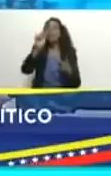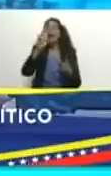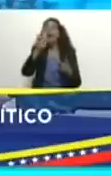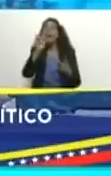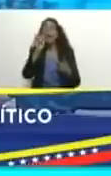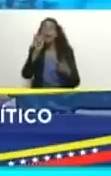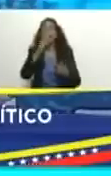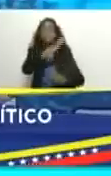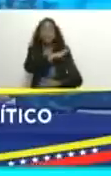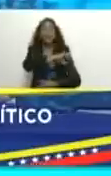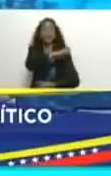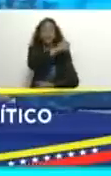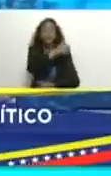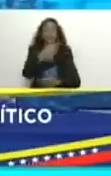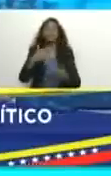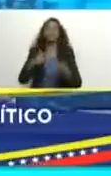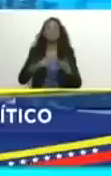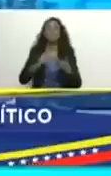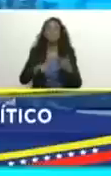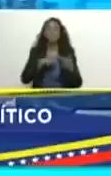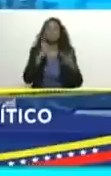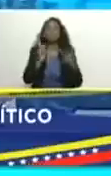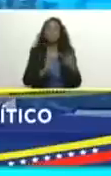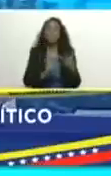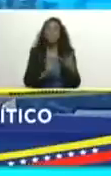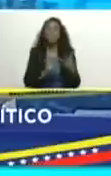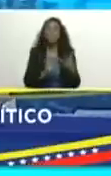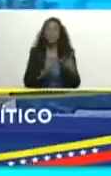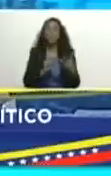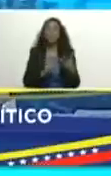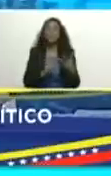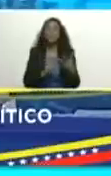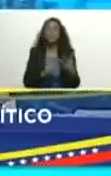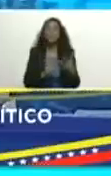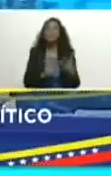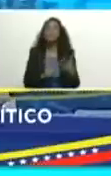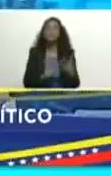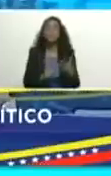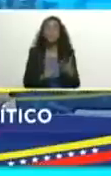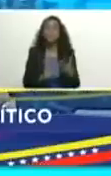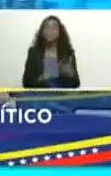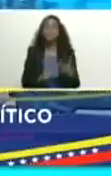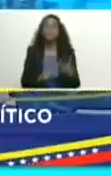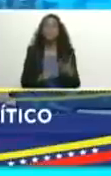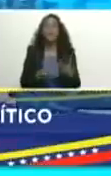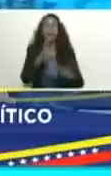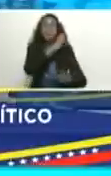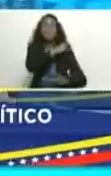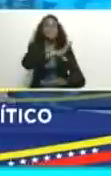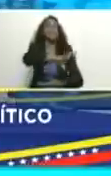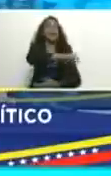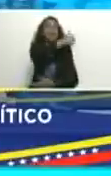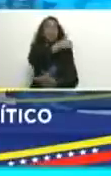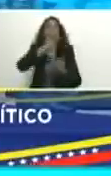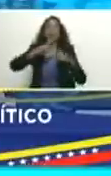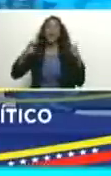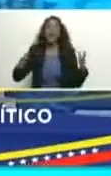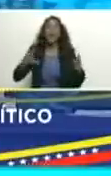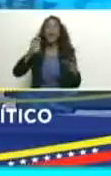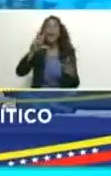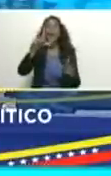Milicia Nacional Bolivariana. En tercer lugar, el mayor general